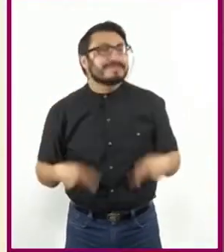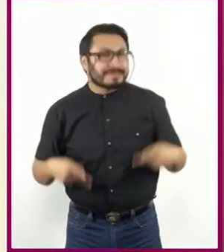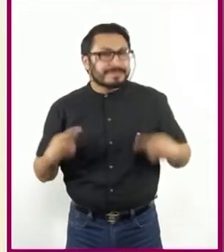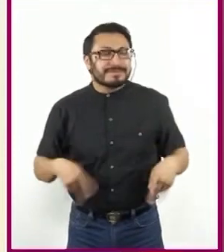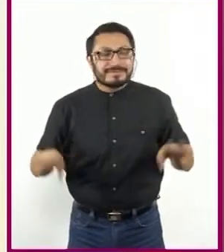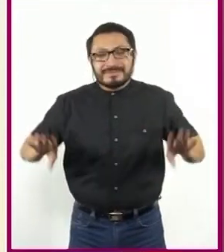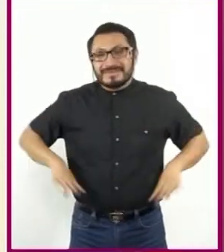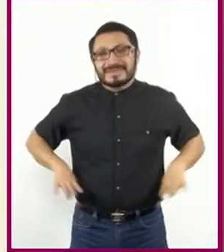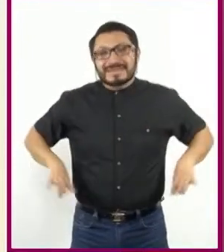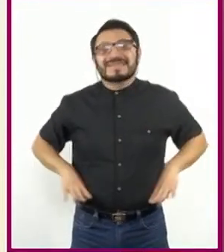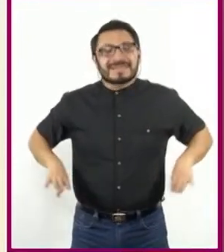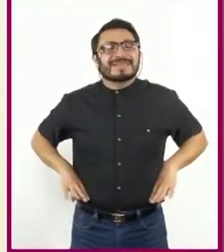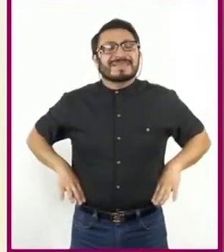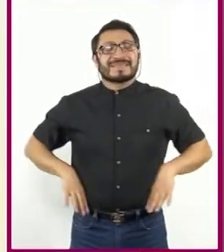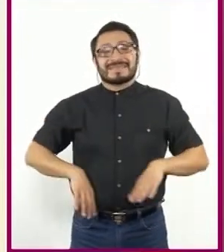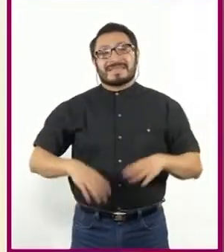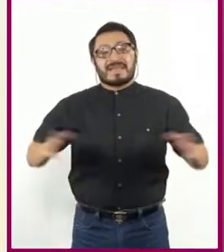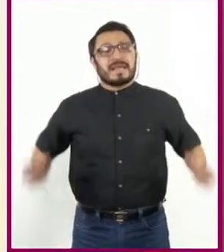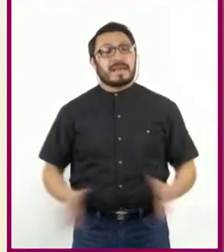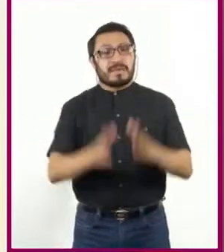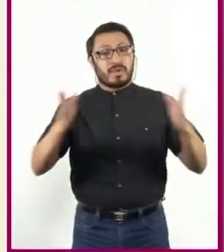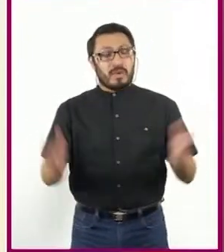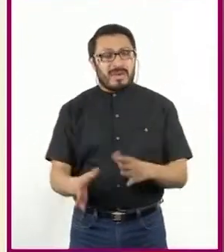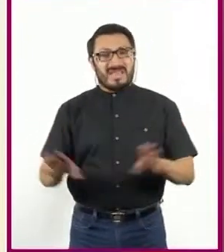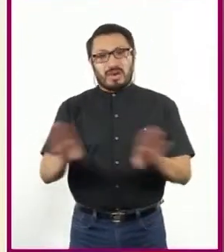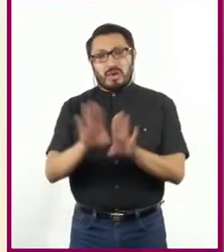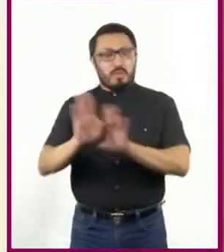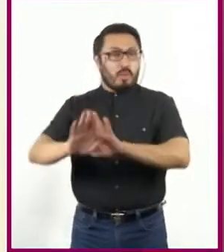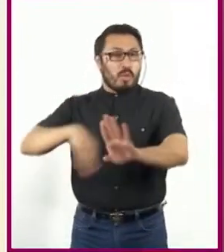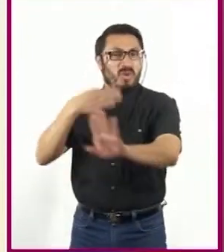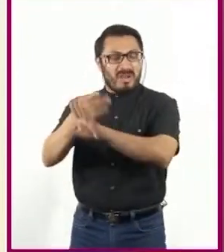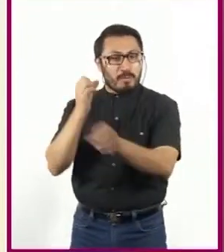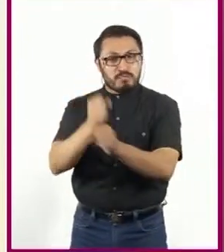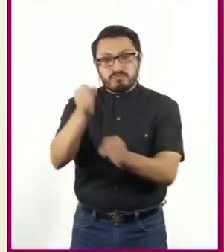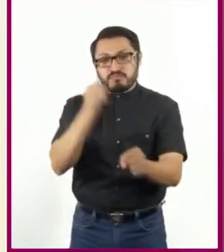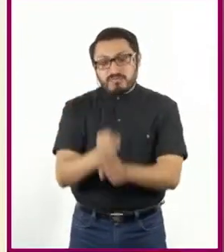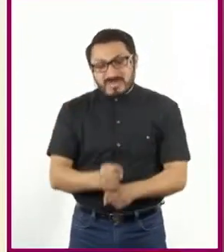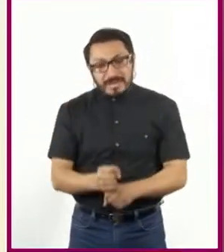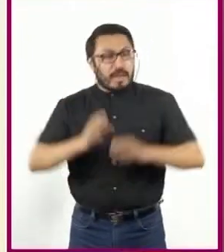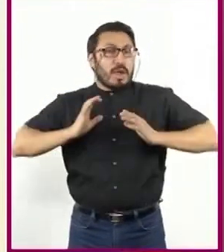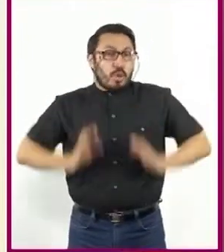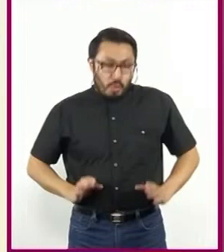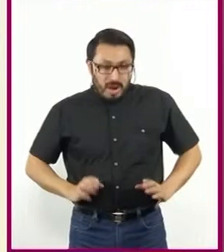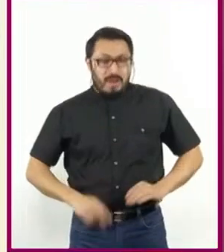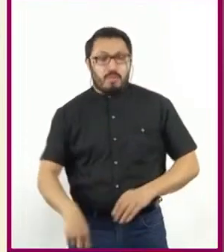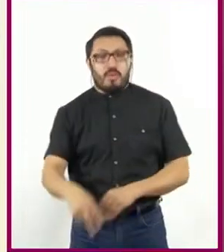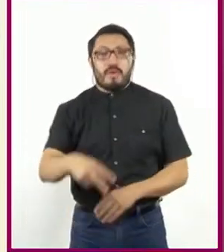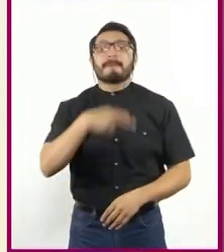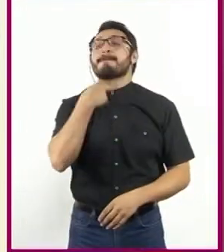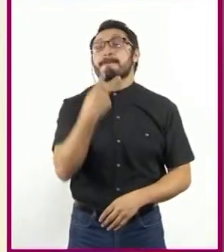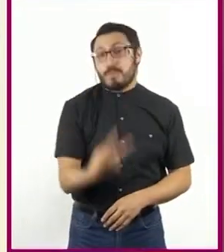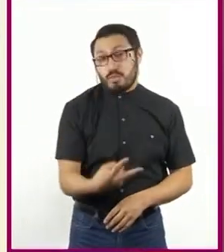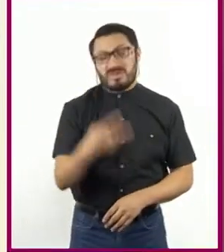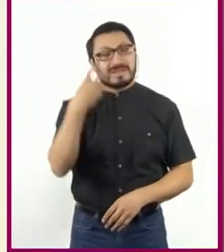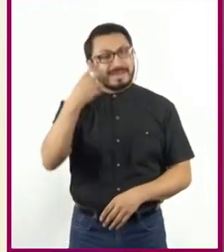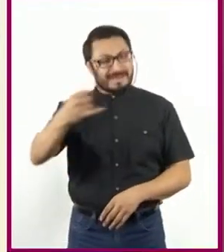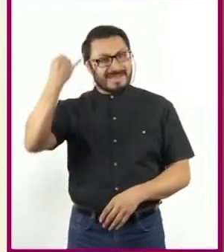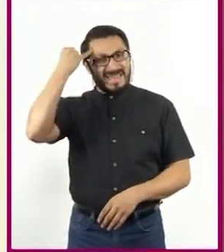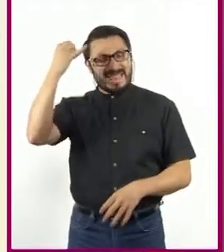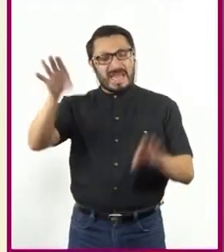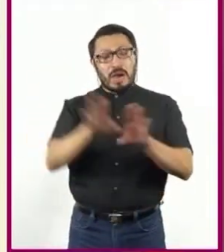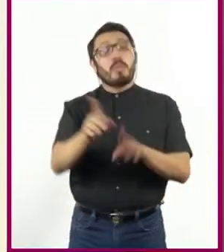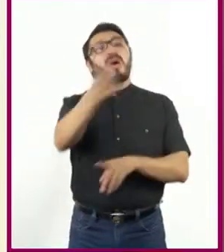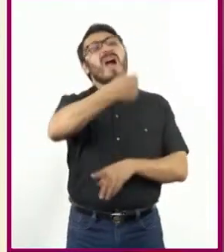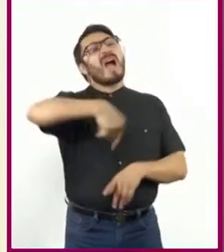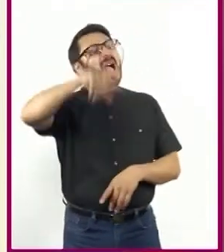se caracterizan por promover actos violentos, tanto físicos como verbales, por considerar a las